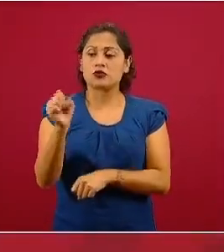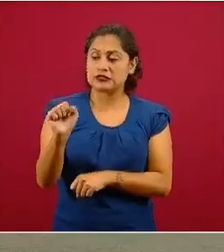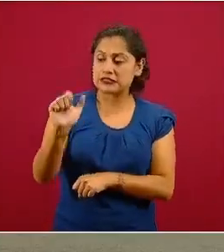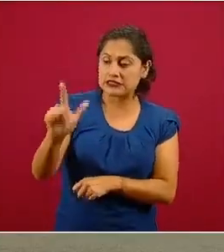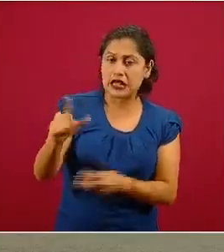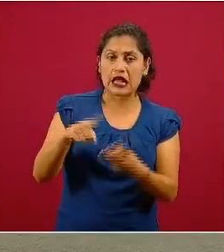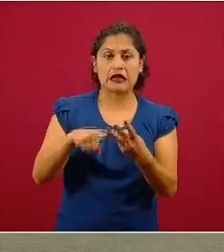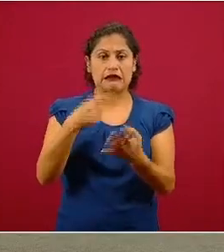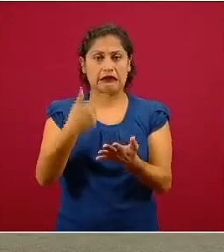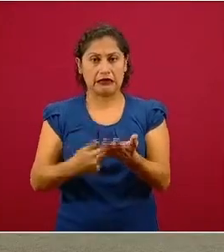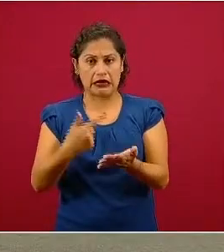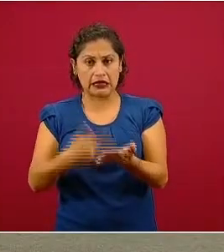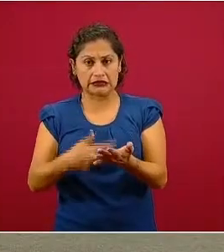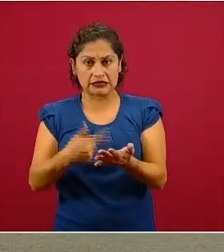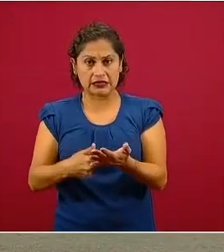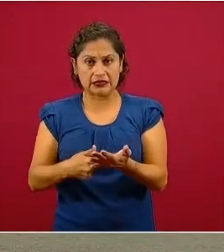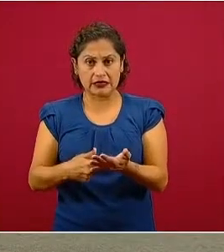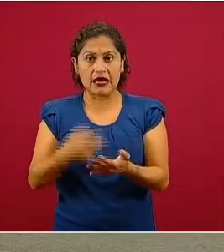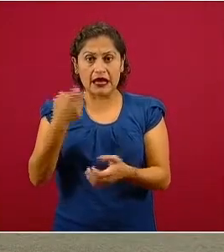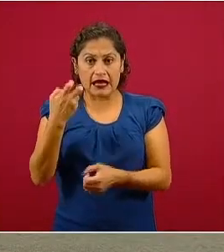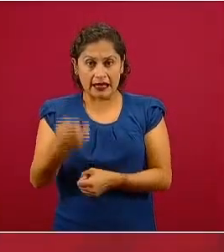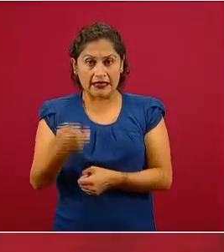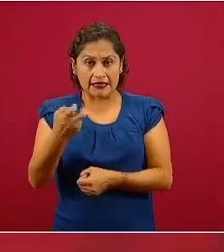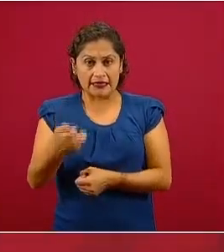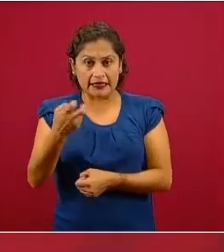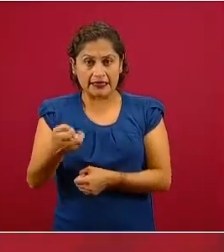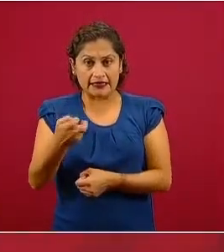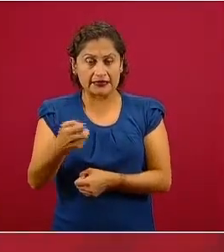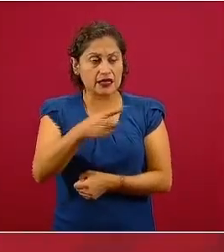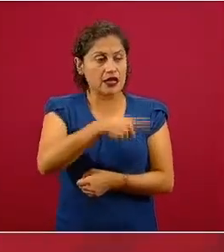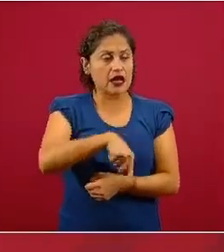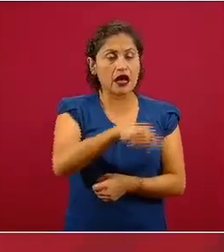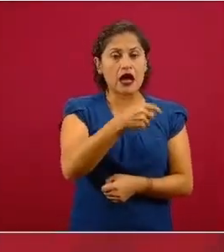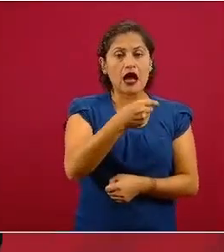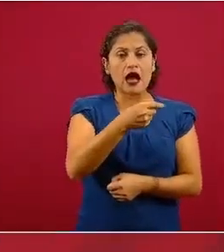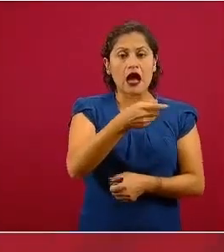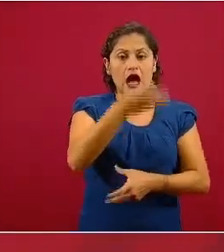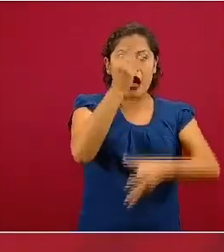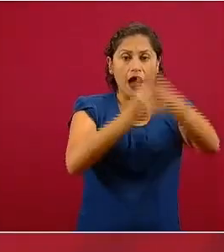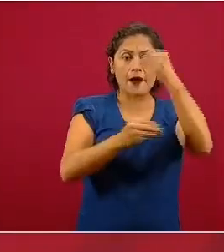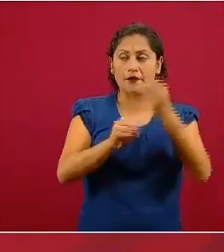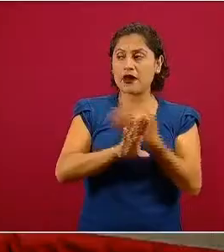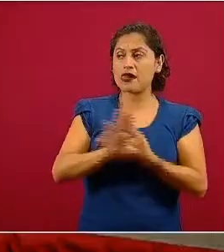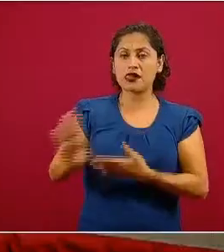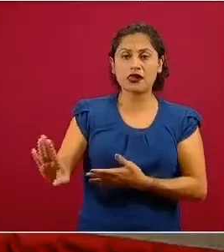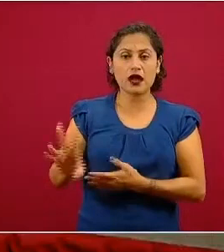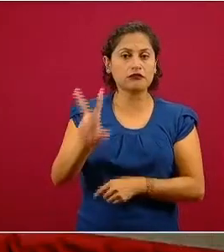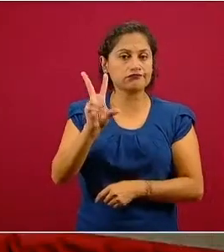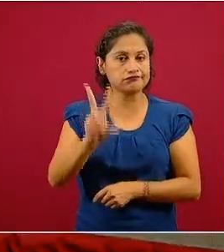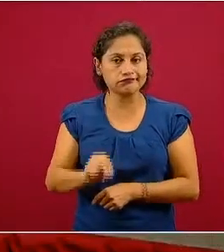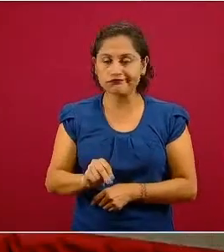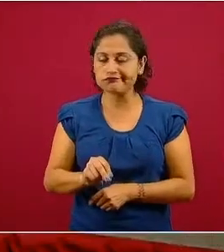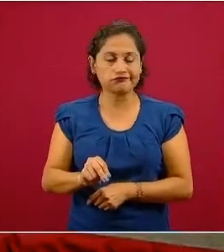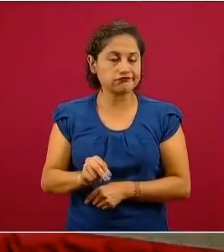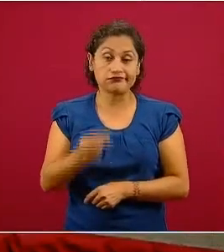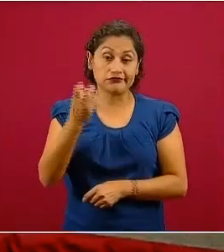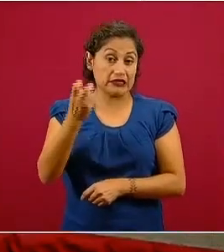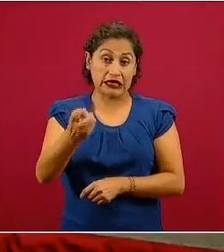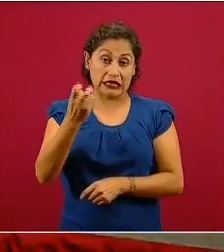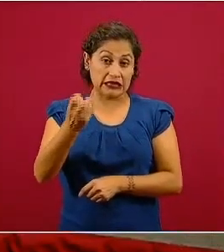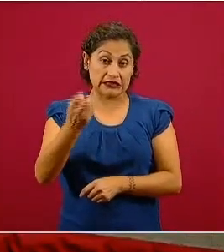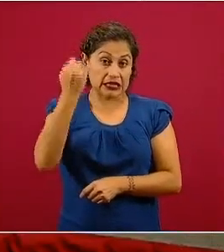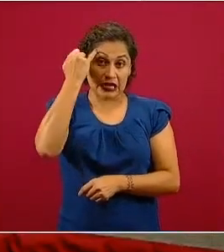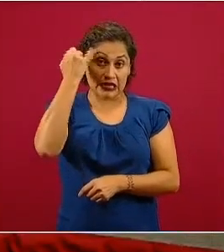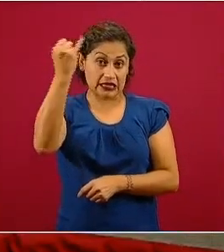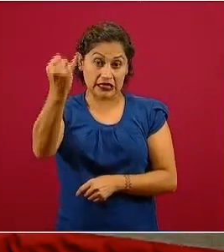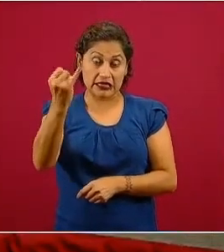y grasas, no es suficiente con educar. Esta visión relativamente simplista no